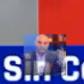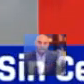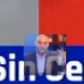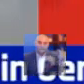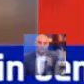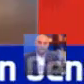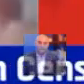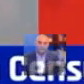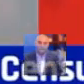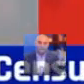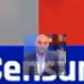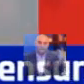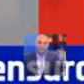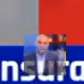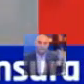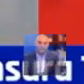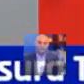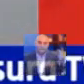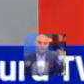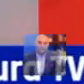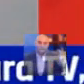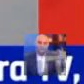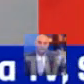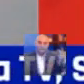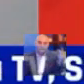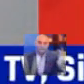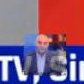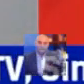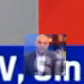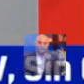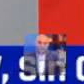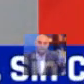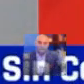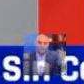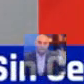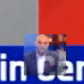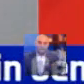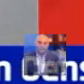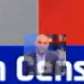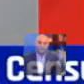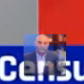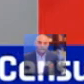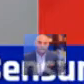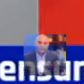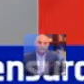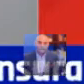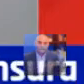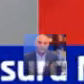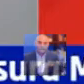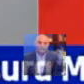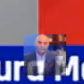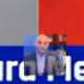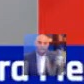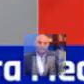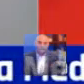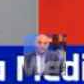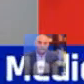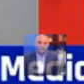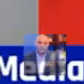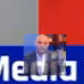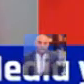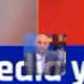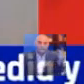de arte, de cultura, de nuevos procesos educativos, y eso ha